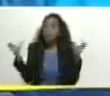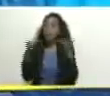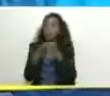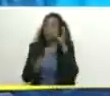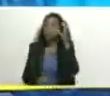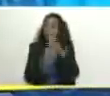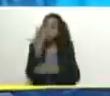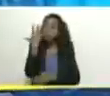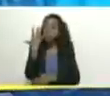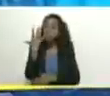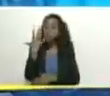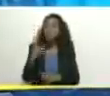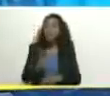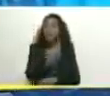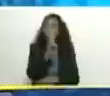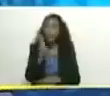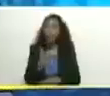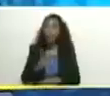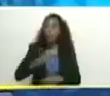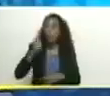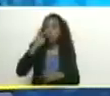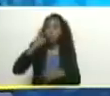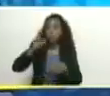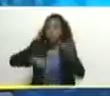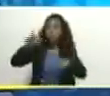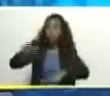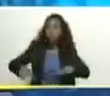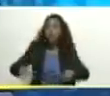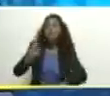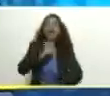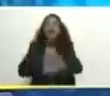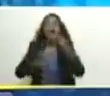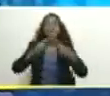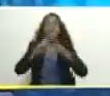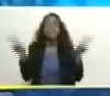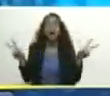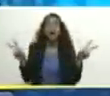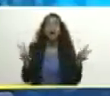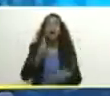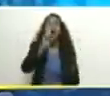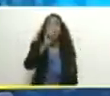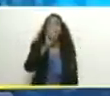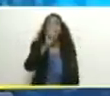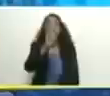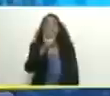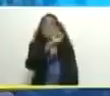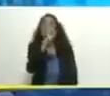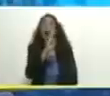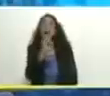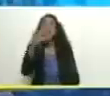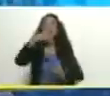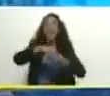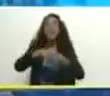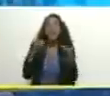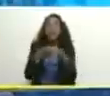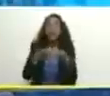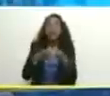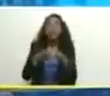organización de las unidades populares para la paz, las UPAs, nuevo instrumento